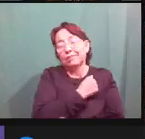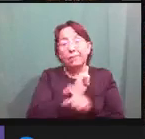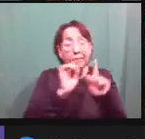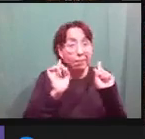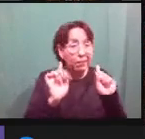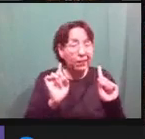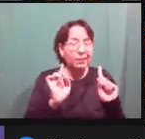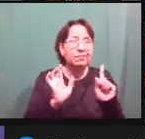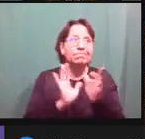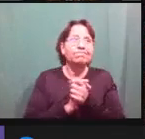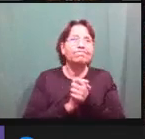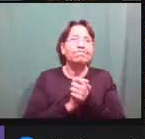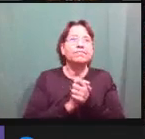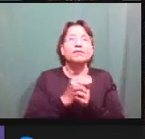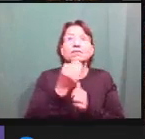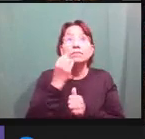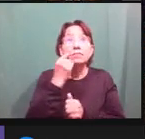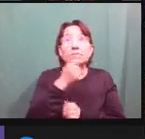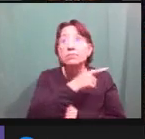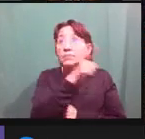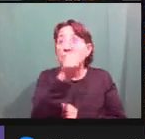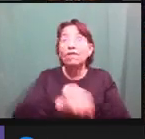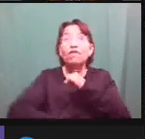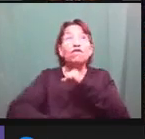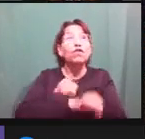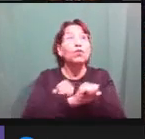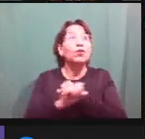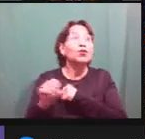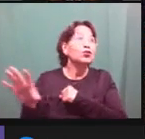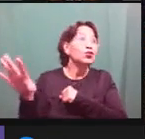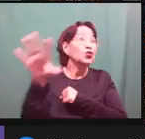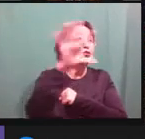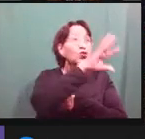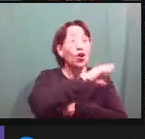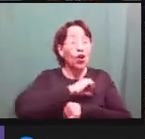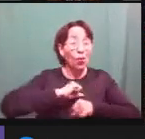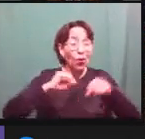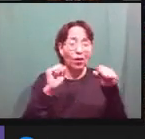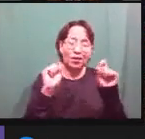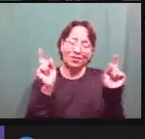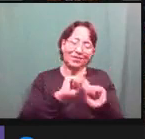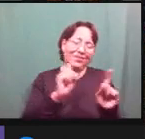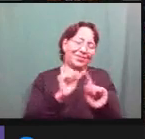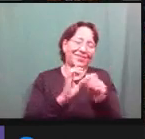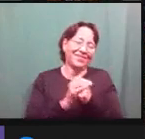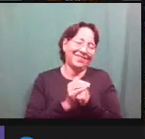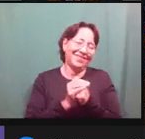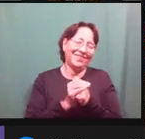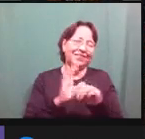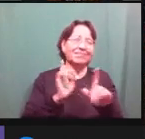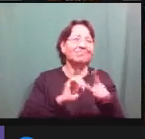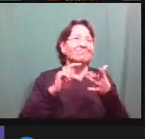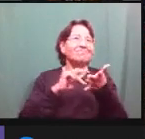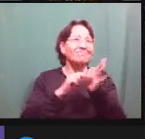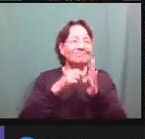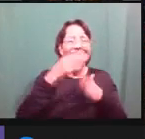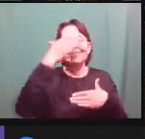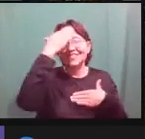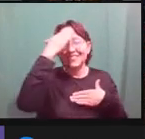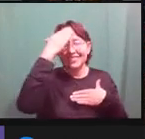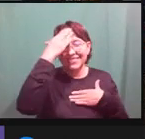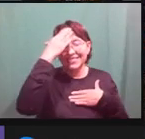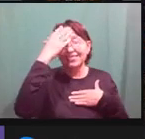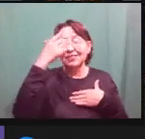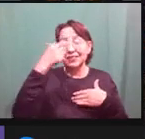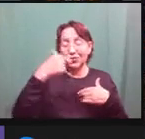ver grafitis de fútbol por toda la ciudad. Es más bien hacer conciencia de dónde estamos, de lo que